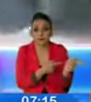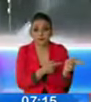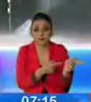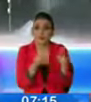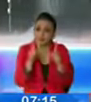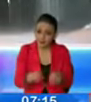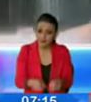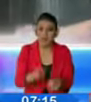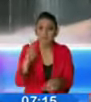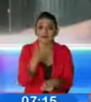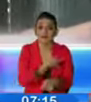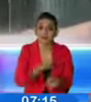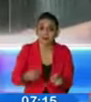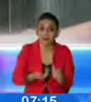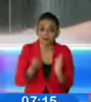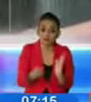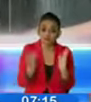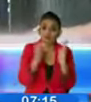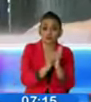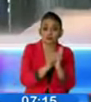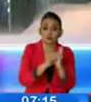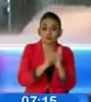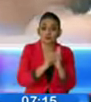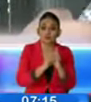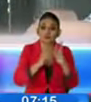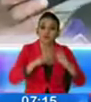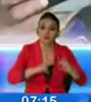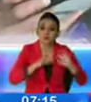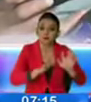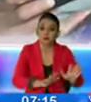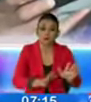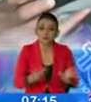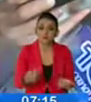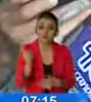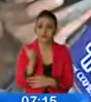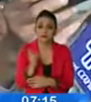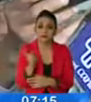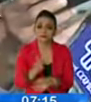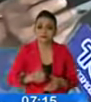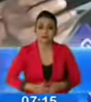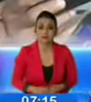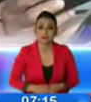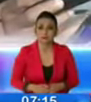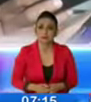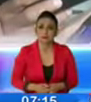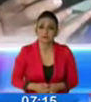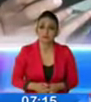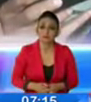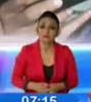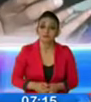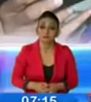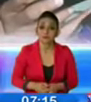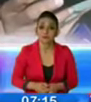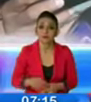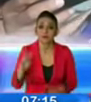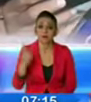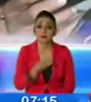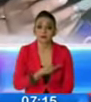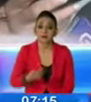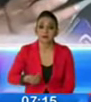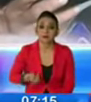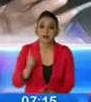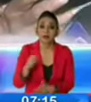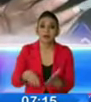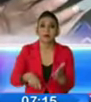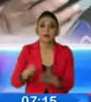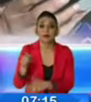vinculación a la instrucción del vicepresidente de la República. Tendría que autorizar la comparecencia del vicepresidente